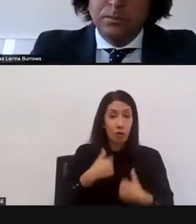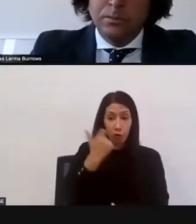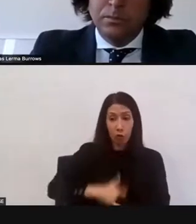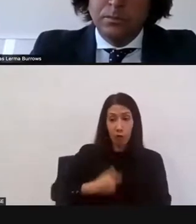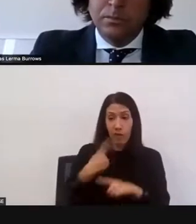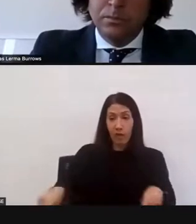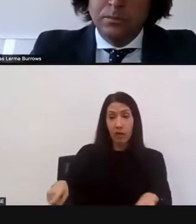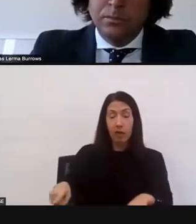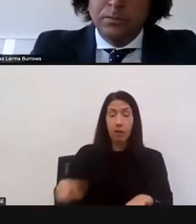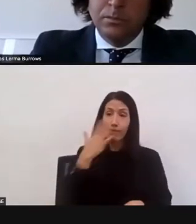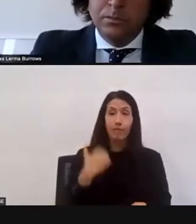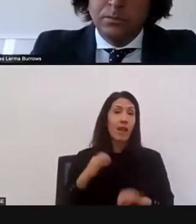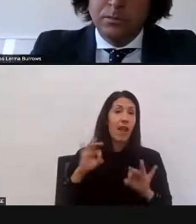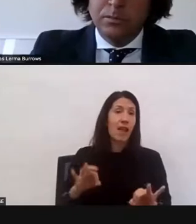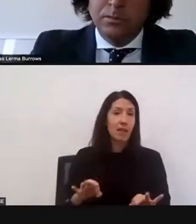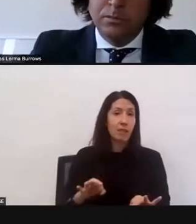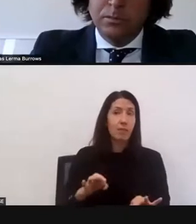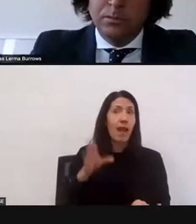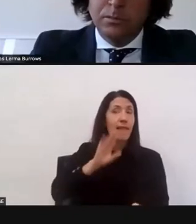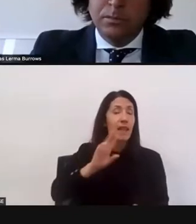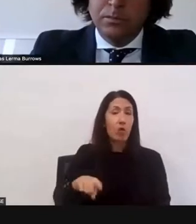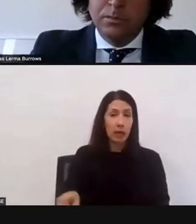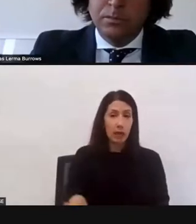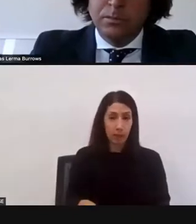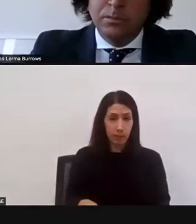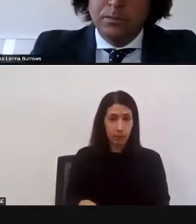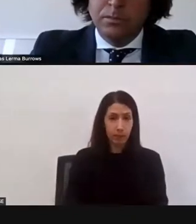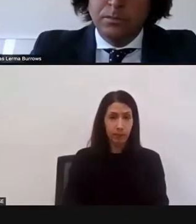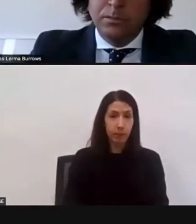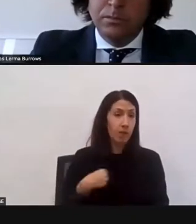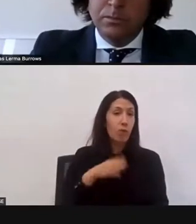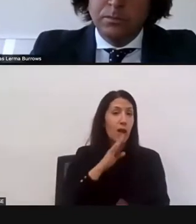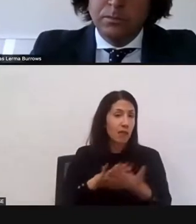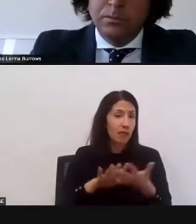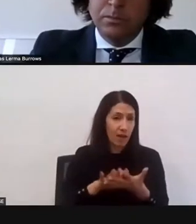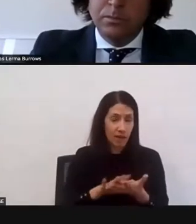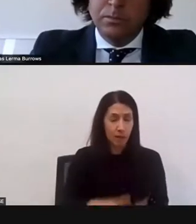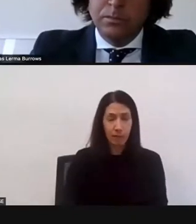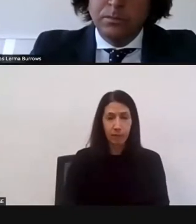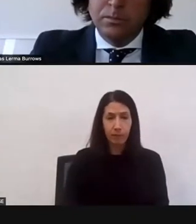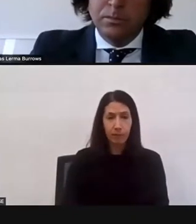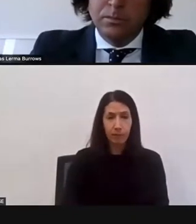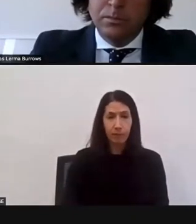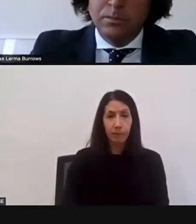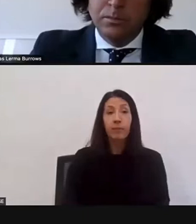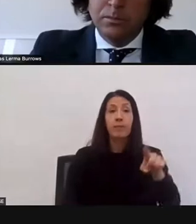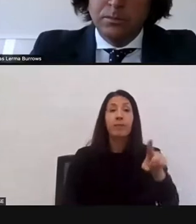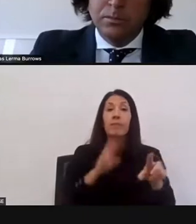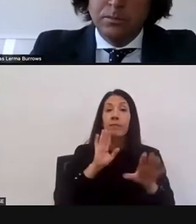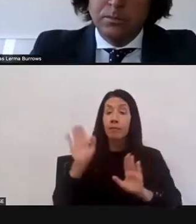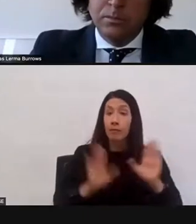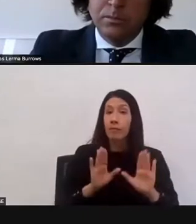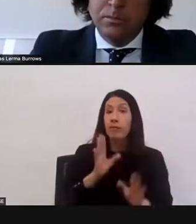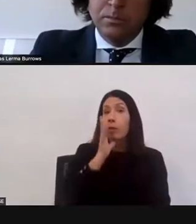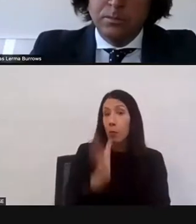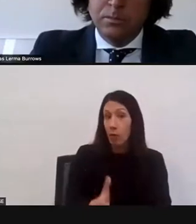y tienen que hacer como decía Gregorio en un momento determinado. Pero por eso estamos de acuerdo en que,